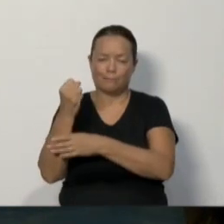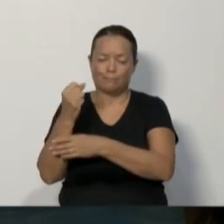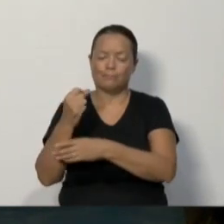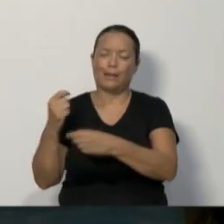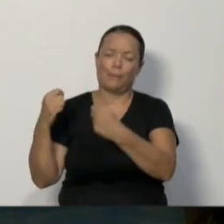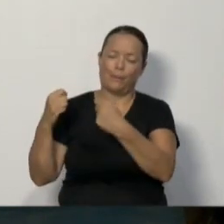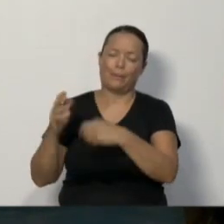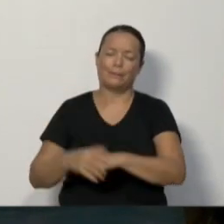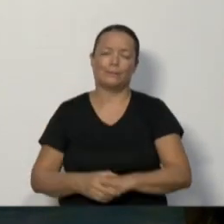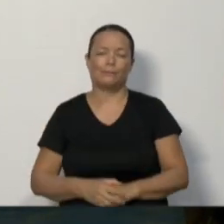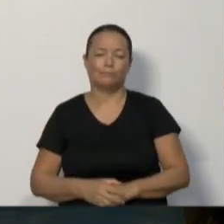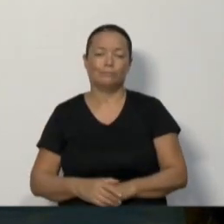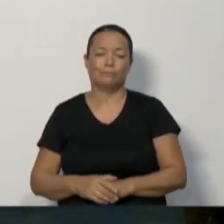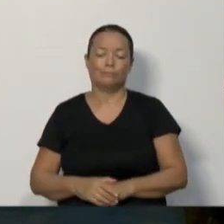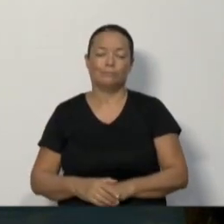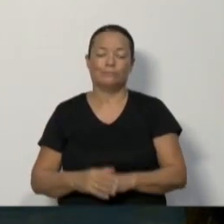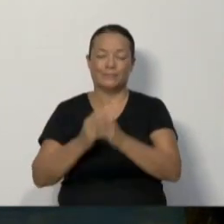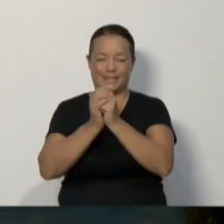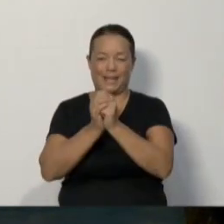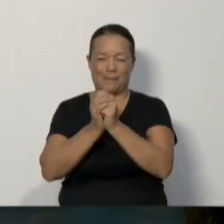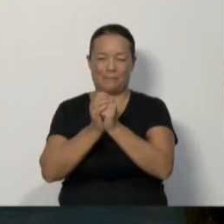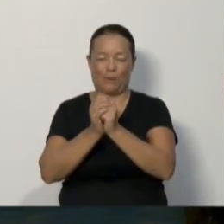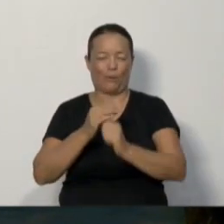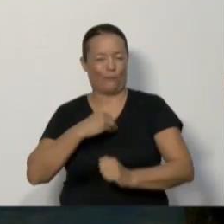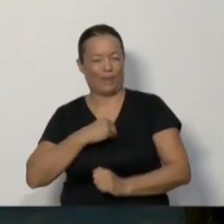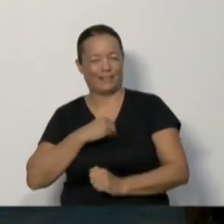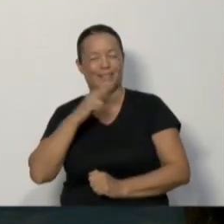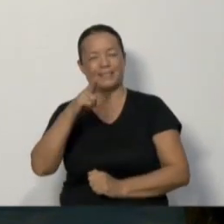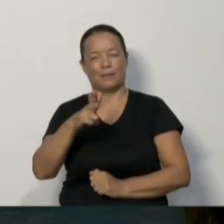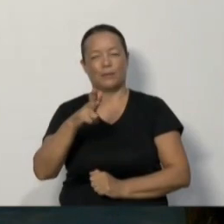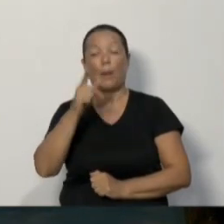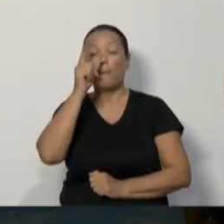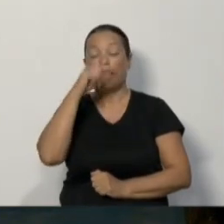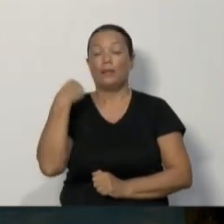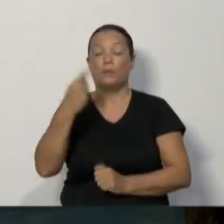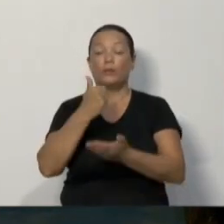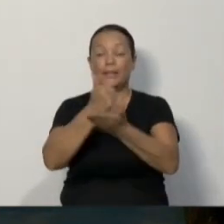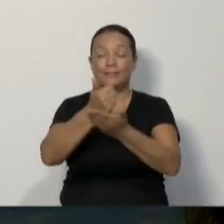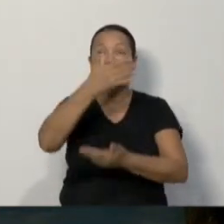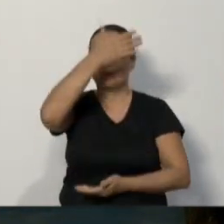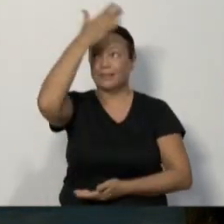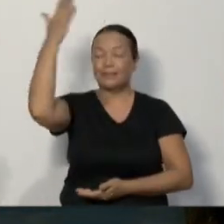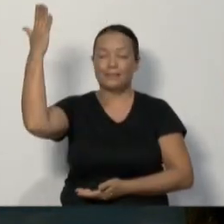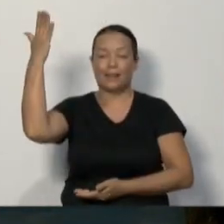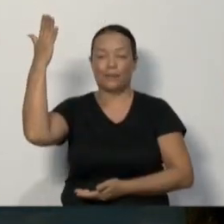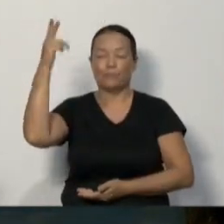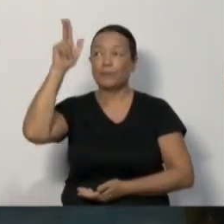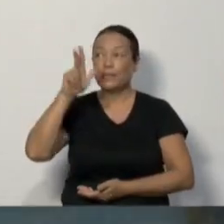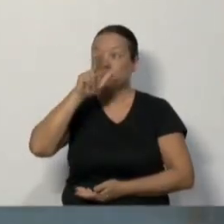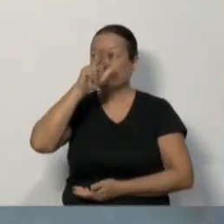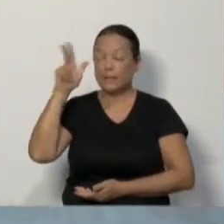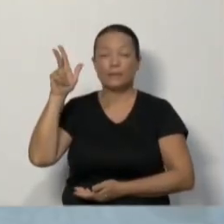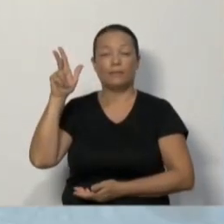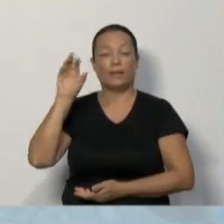prueba. Lo hacemos juntos, con mucha fe, diciendo: Padre nuestro, que estás en el